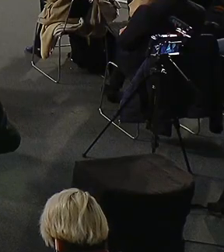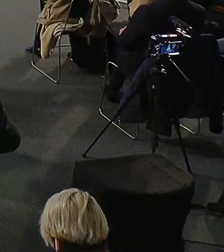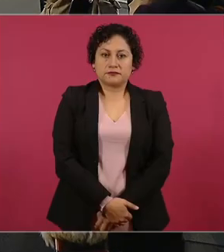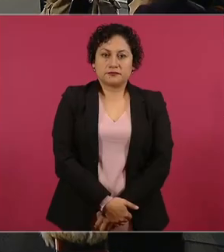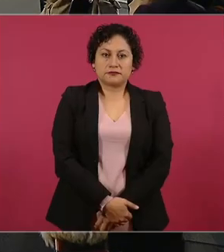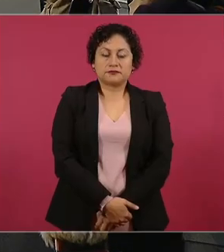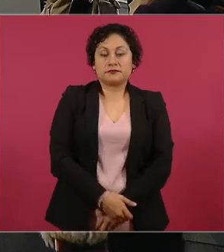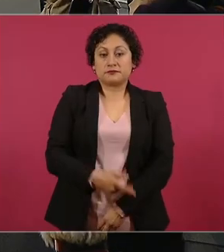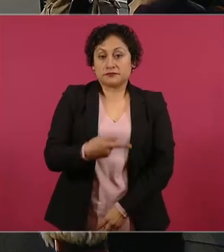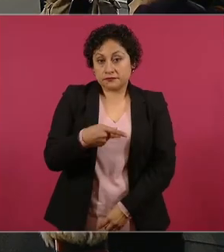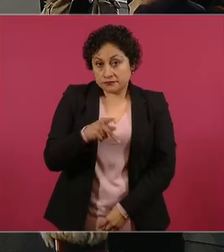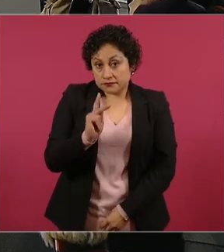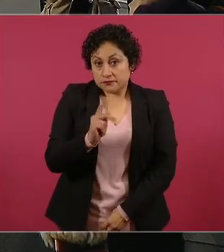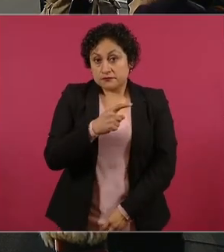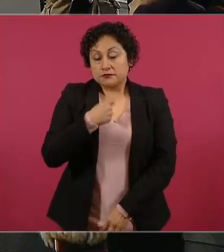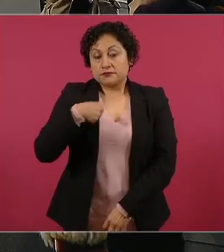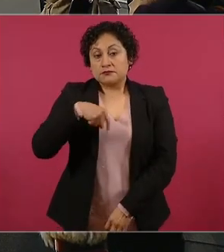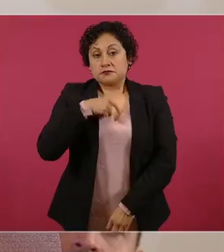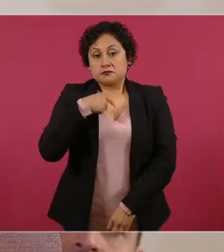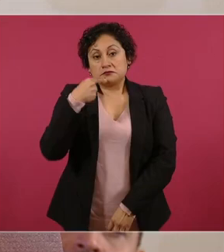los jóvenes,